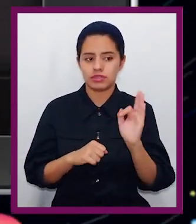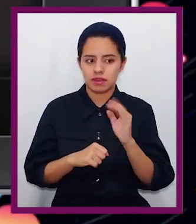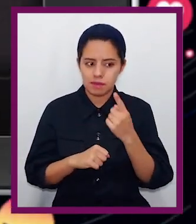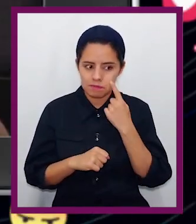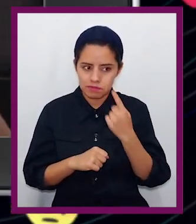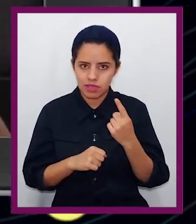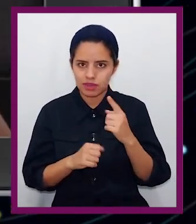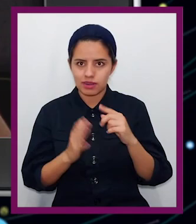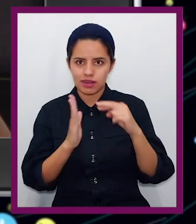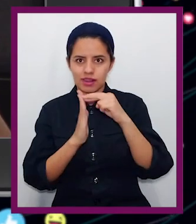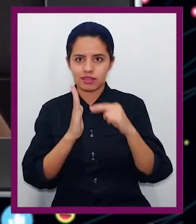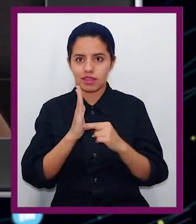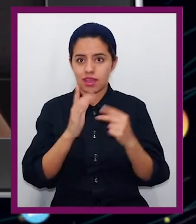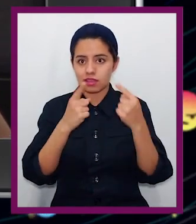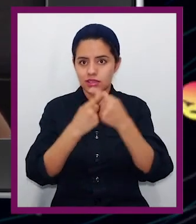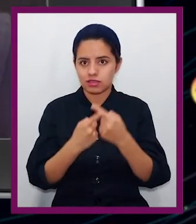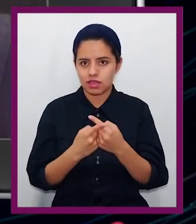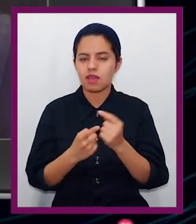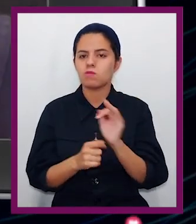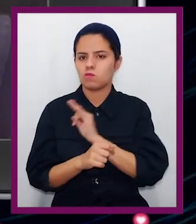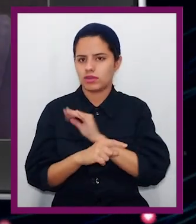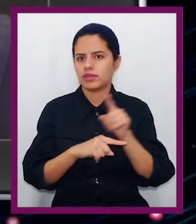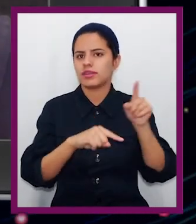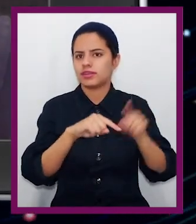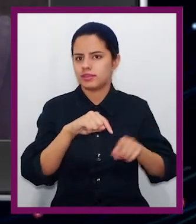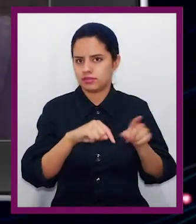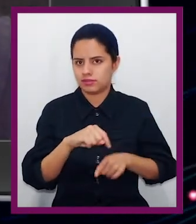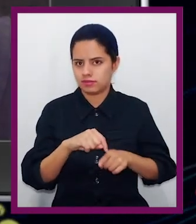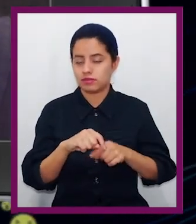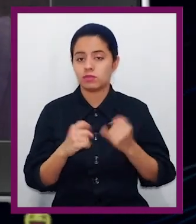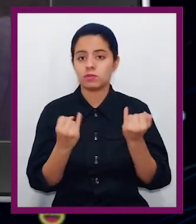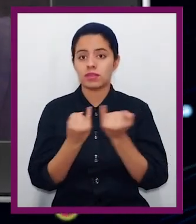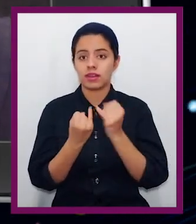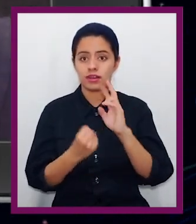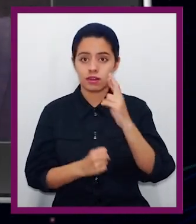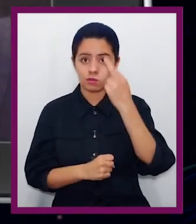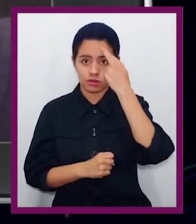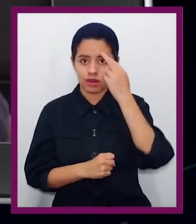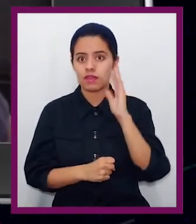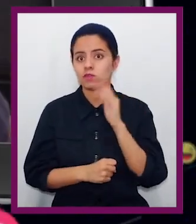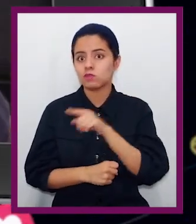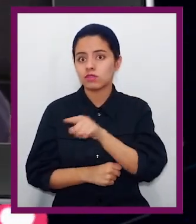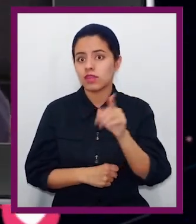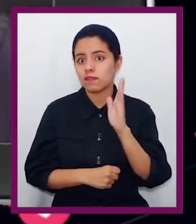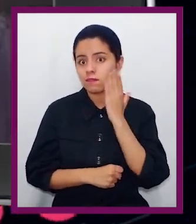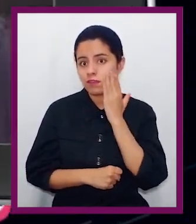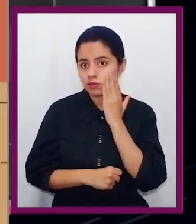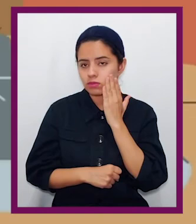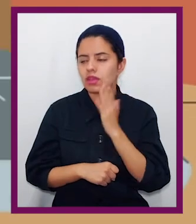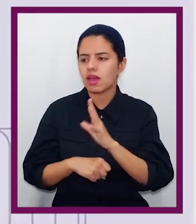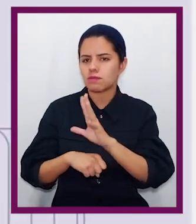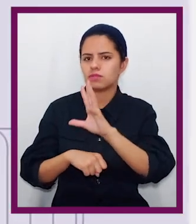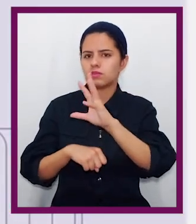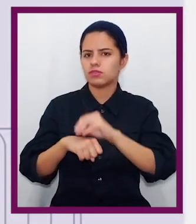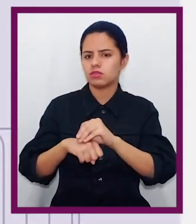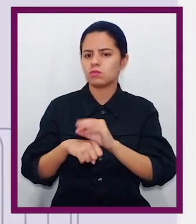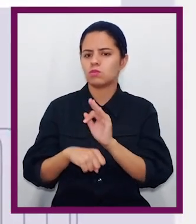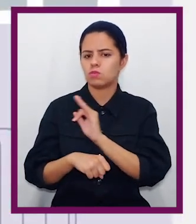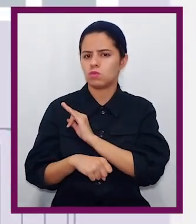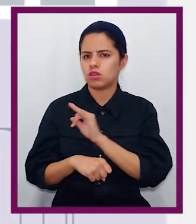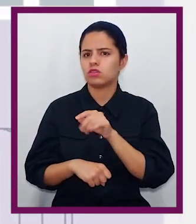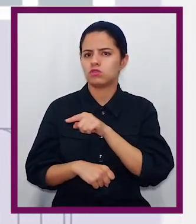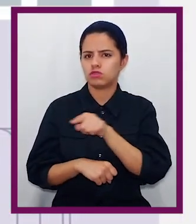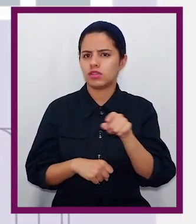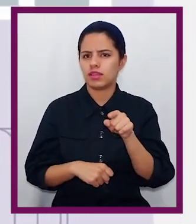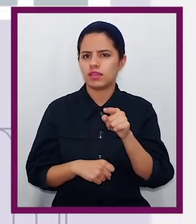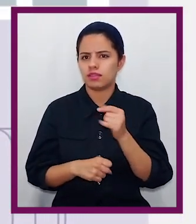infrinja cualquiera de estas disposiciones. También quiero recordarles que le damos permiso a Facebook para usar contenido que creemos